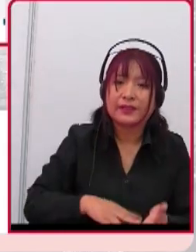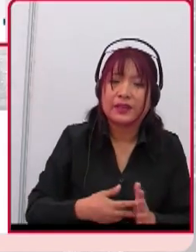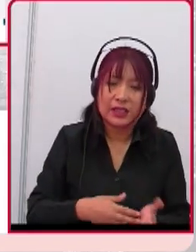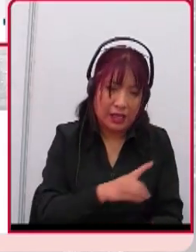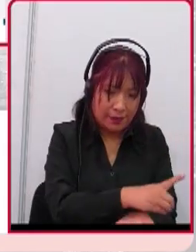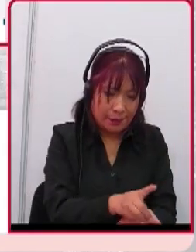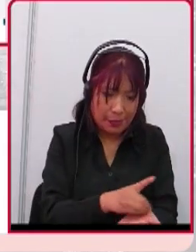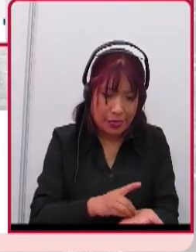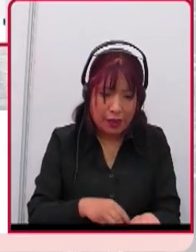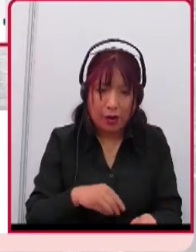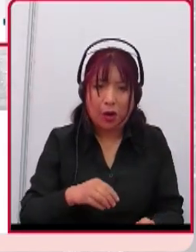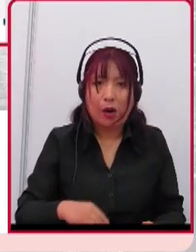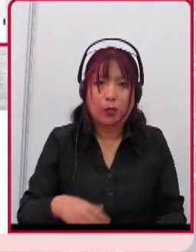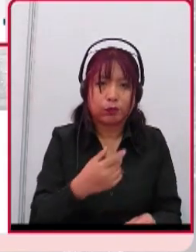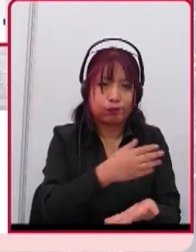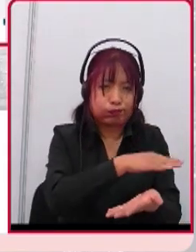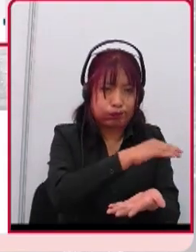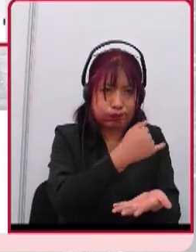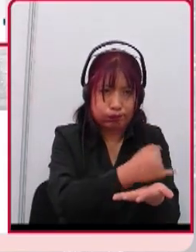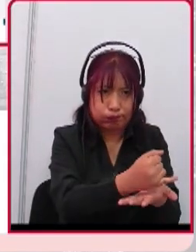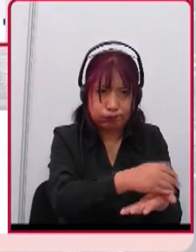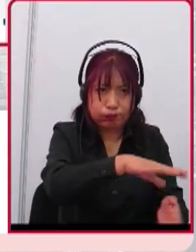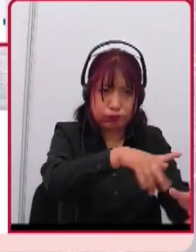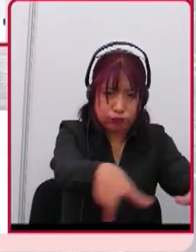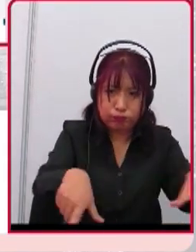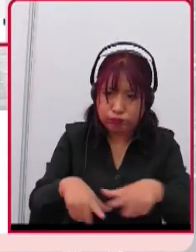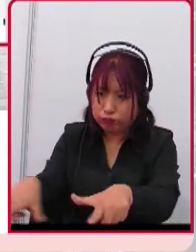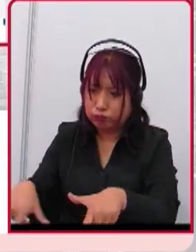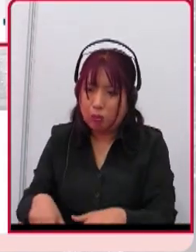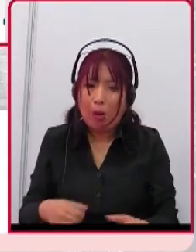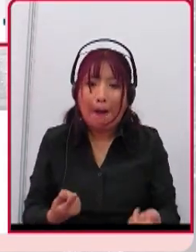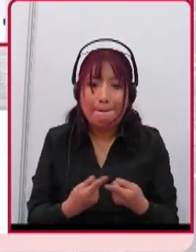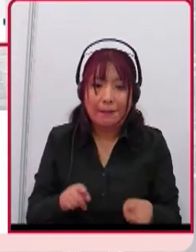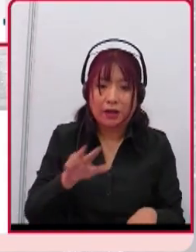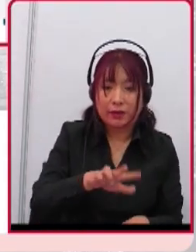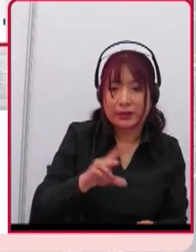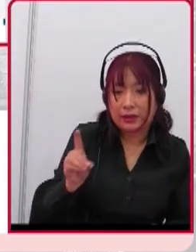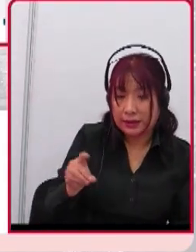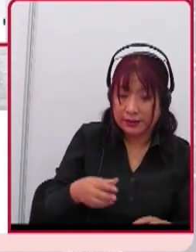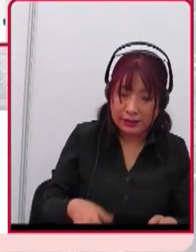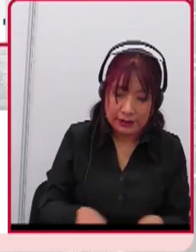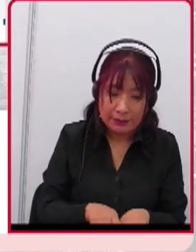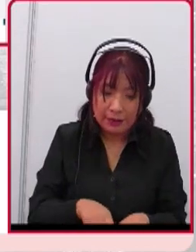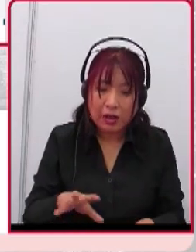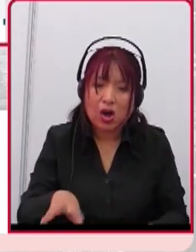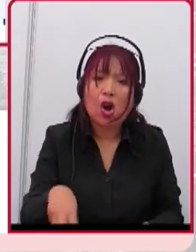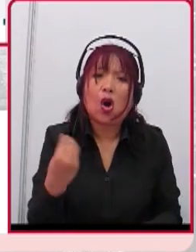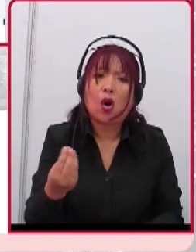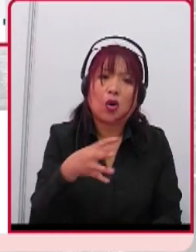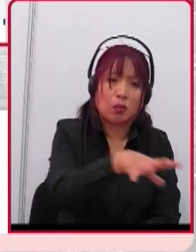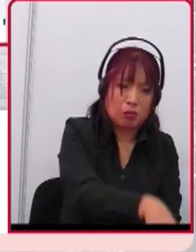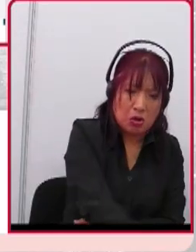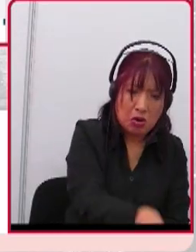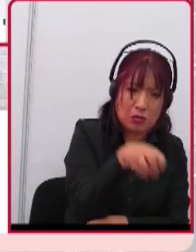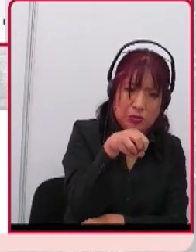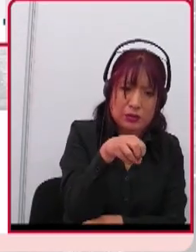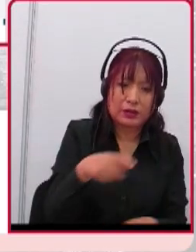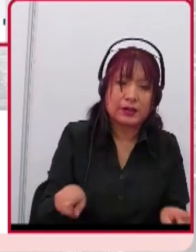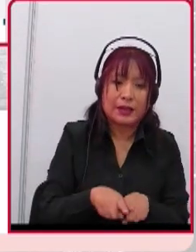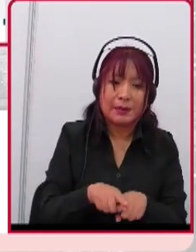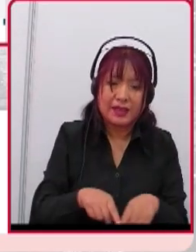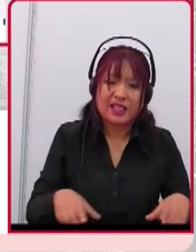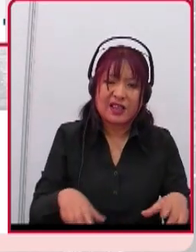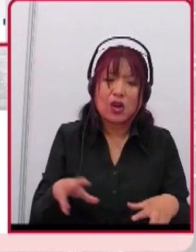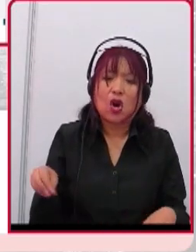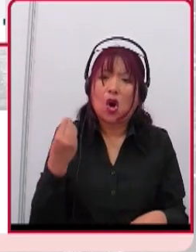este caso determinar parámetros de cómo vamos a recolectar la muestra, sino también de cómo es que nos vamos a posicionar. Es por ello que determinamos tanto